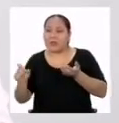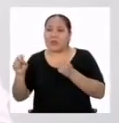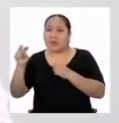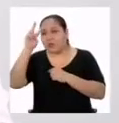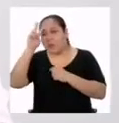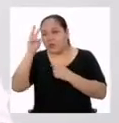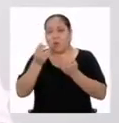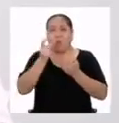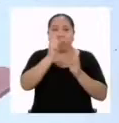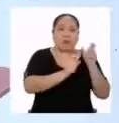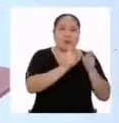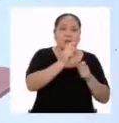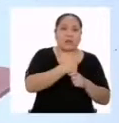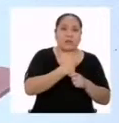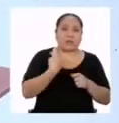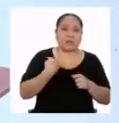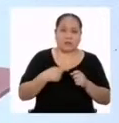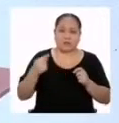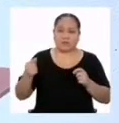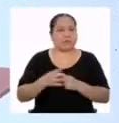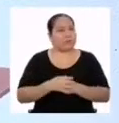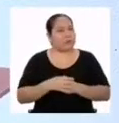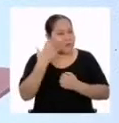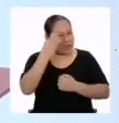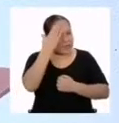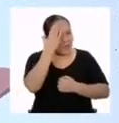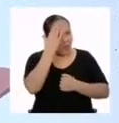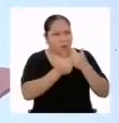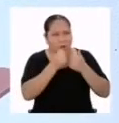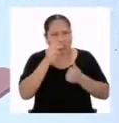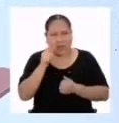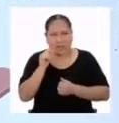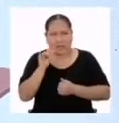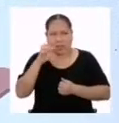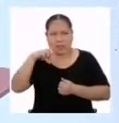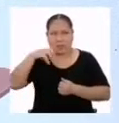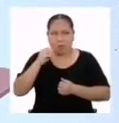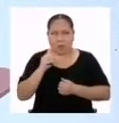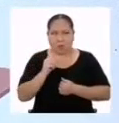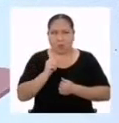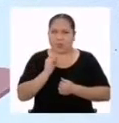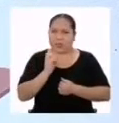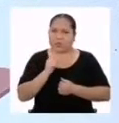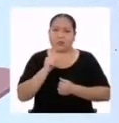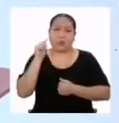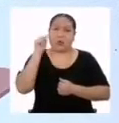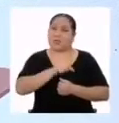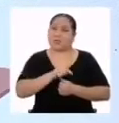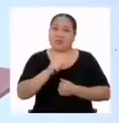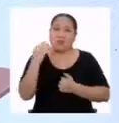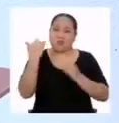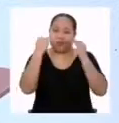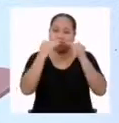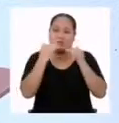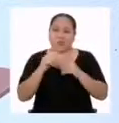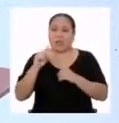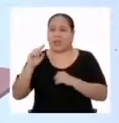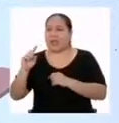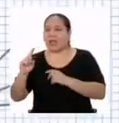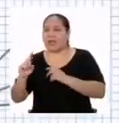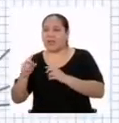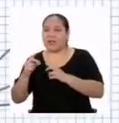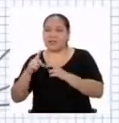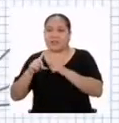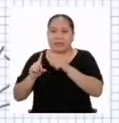¿Qué tipo de texto es? Creo que podemos estar más seguros de lo que no es. No sigue una estructura de inicio, nudo y